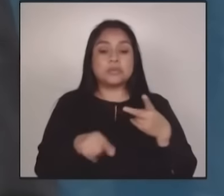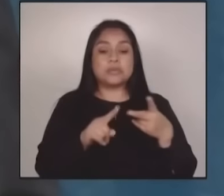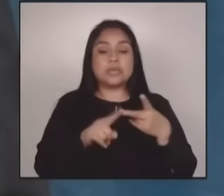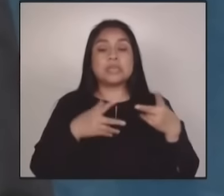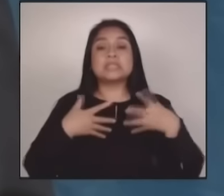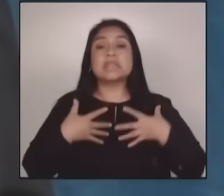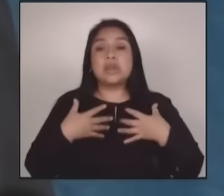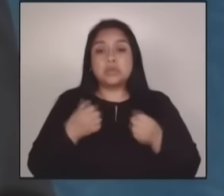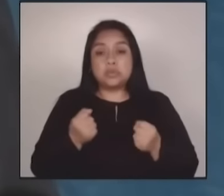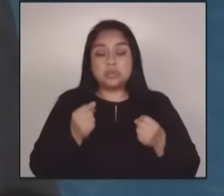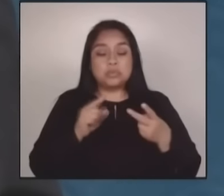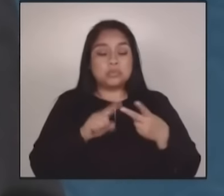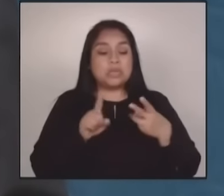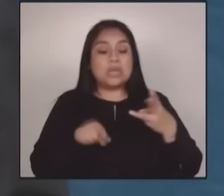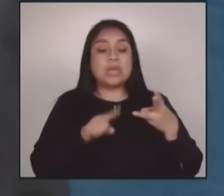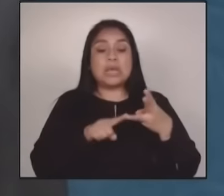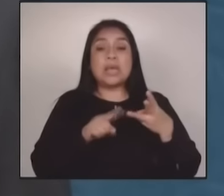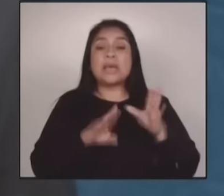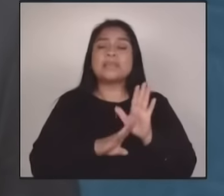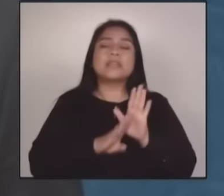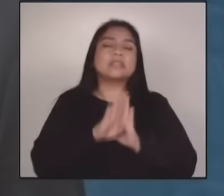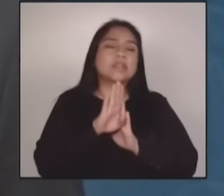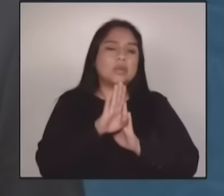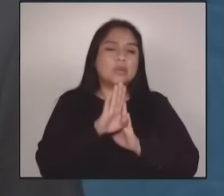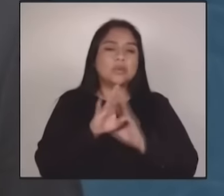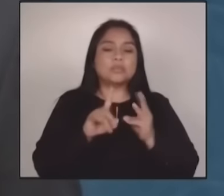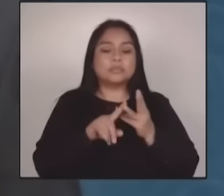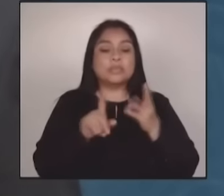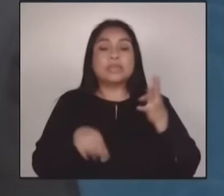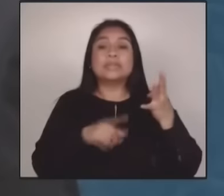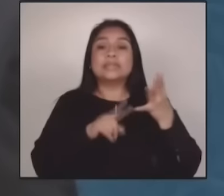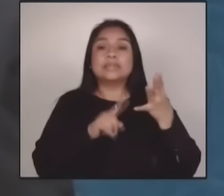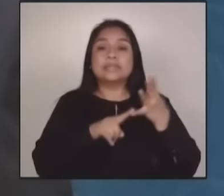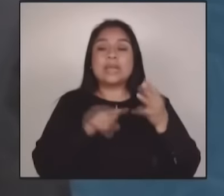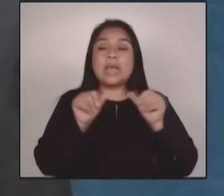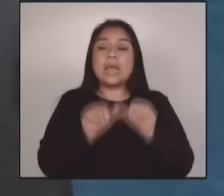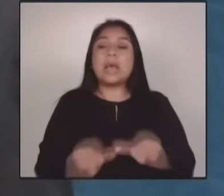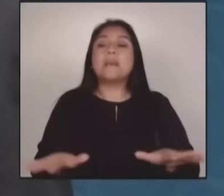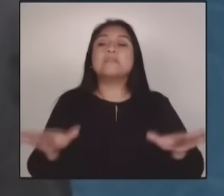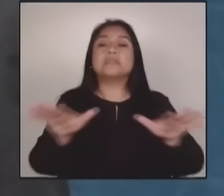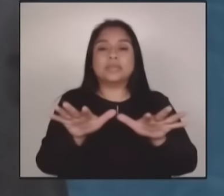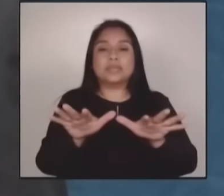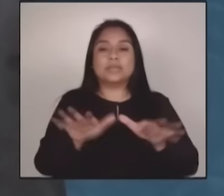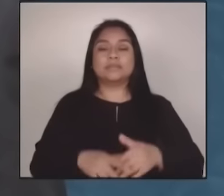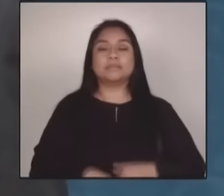salud, en desarrollo y en medio ambiente.